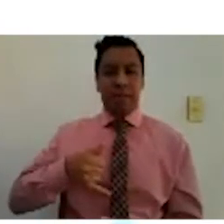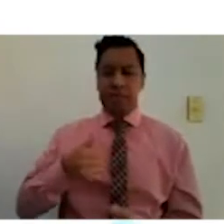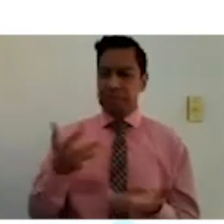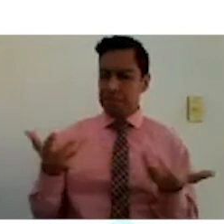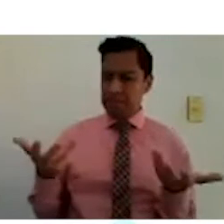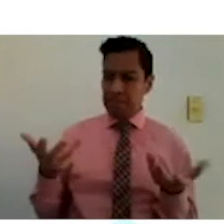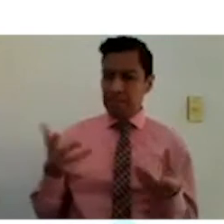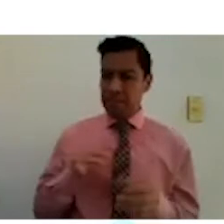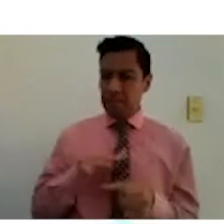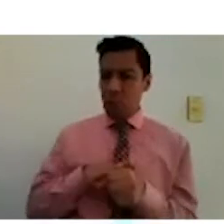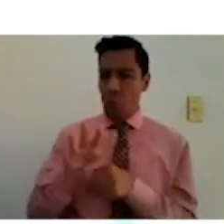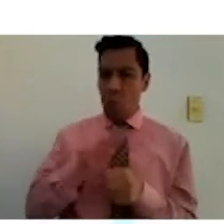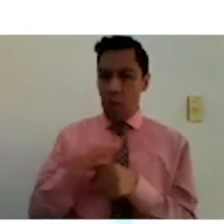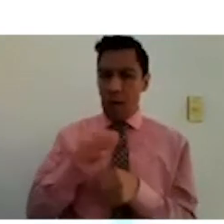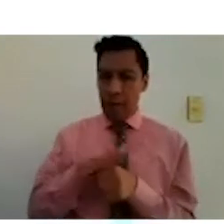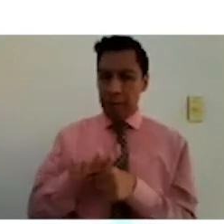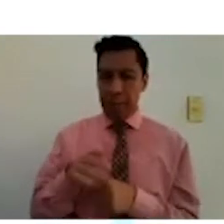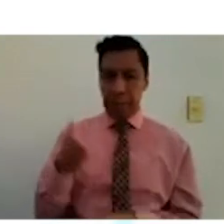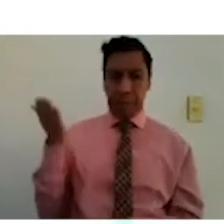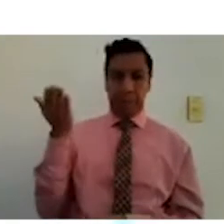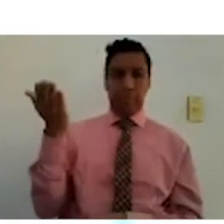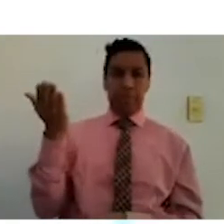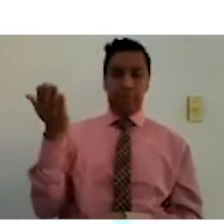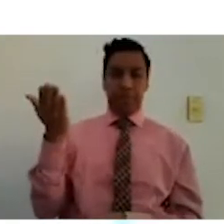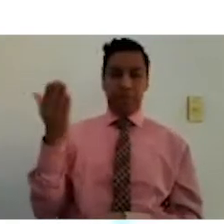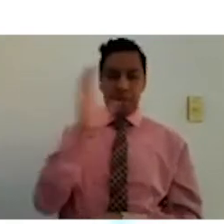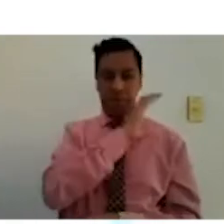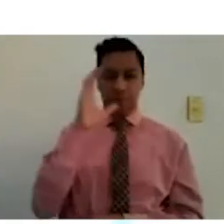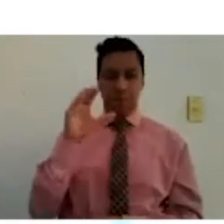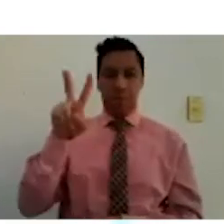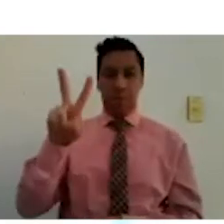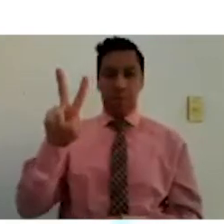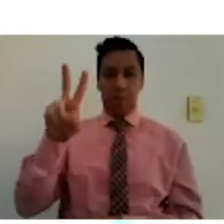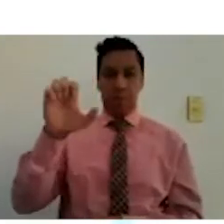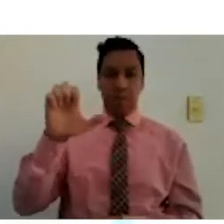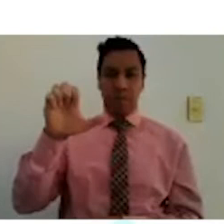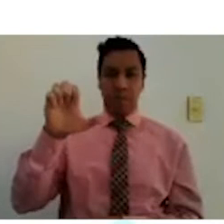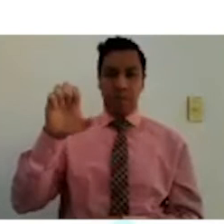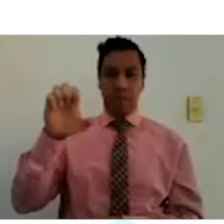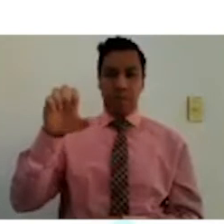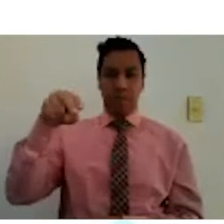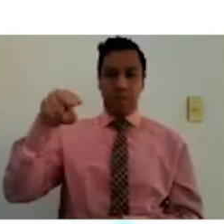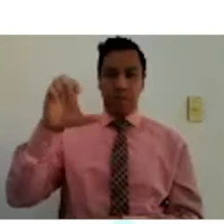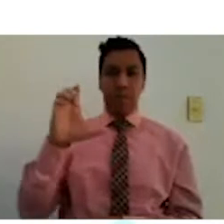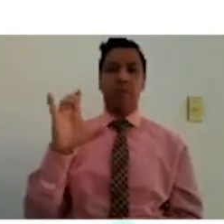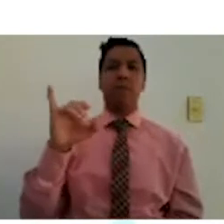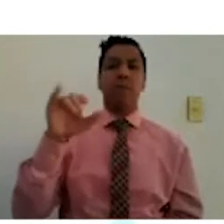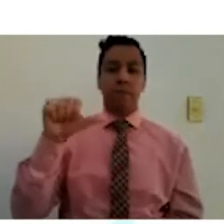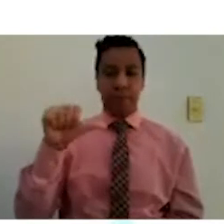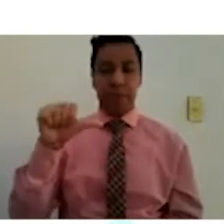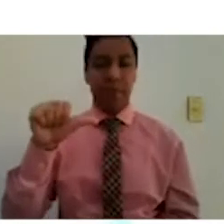Y adelantamos el tiempo, ya vamos a dejar esta situación de Nosferatu que nos ubicaba